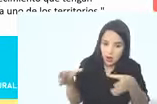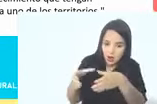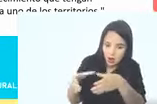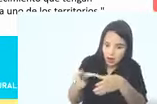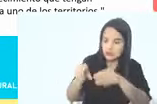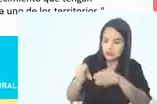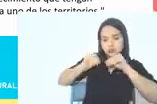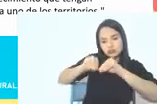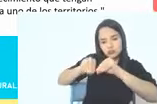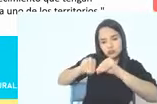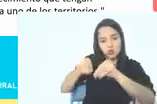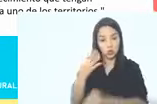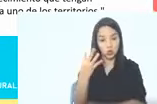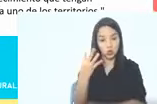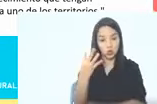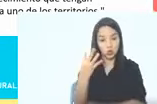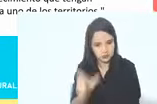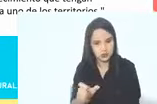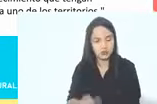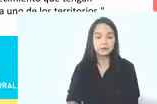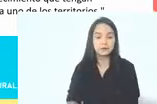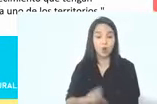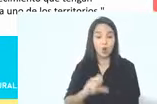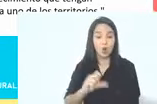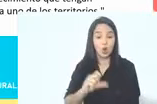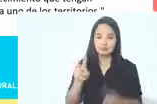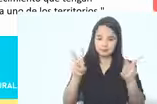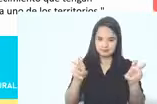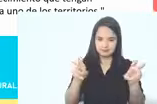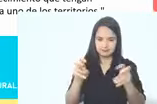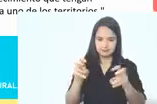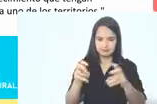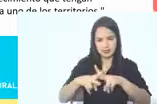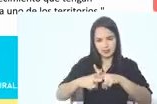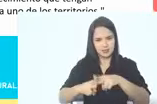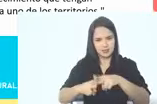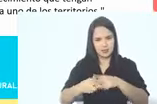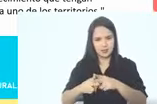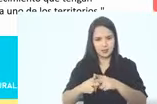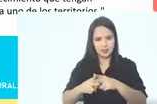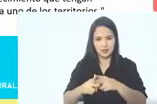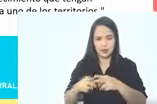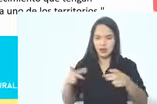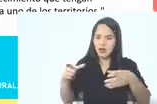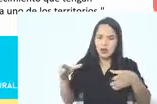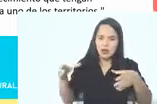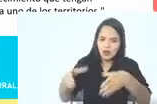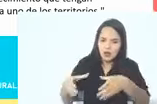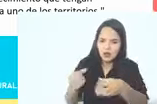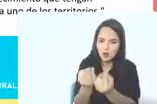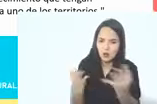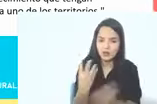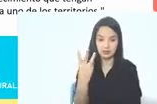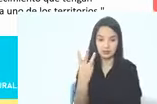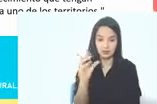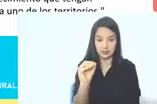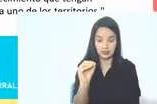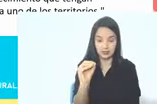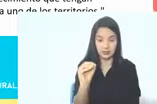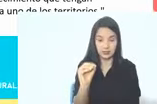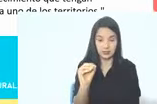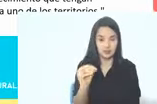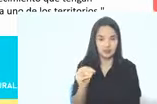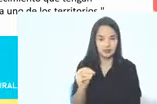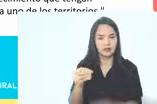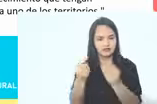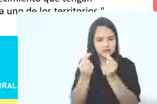esas oportunidades y fortalecer mucho más en lo que son fuertes. Pero también con esas fortalezas, con